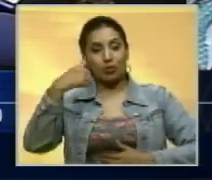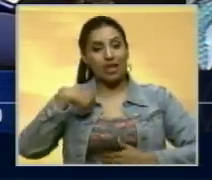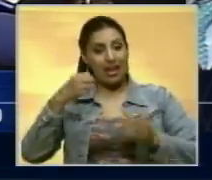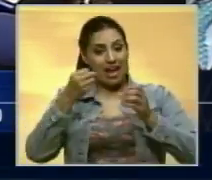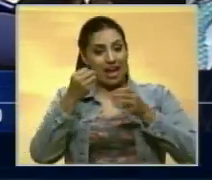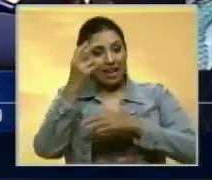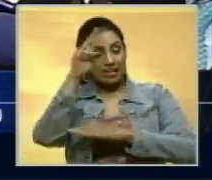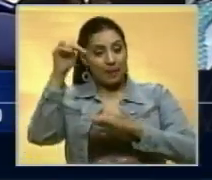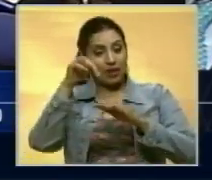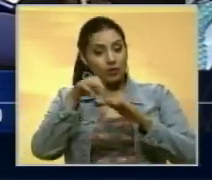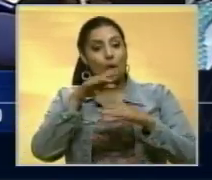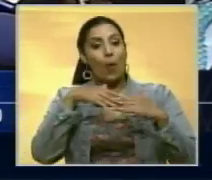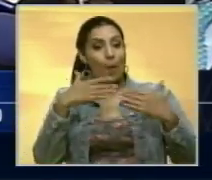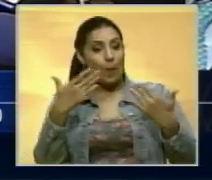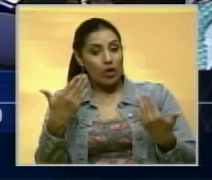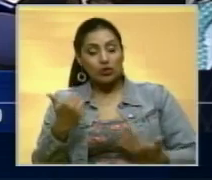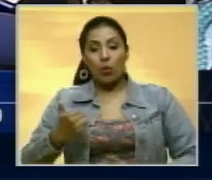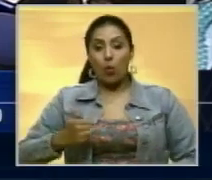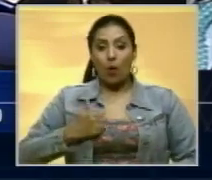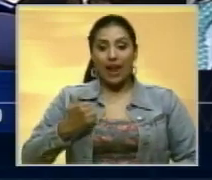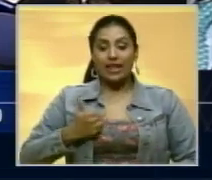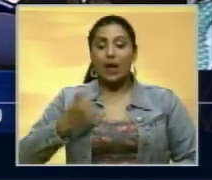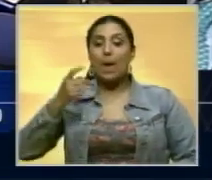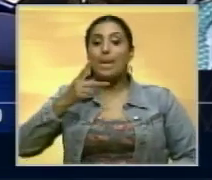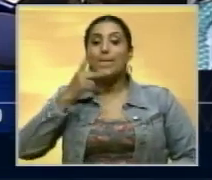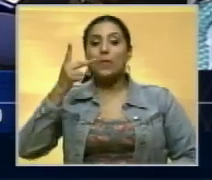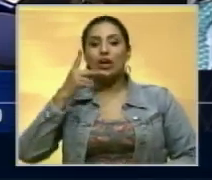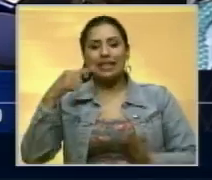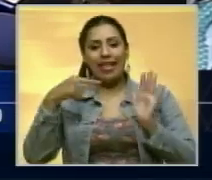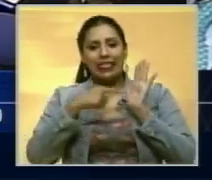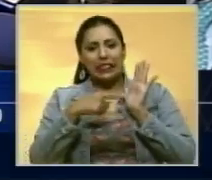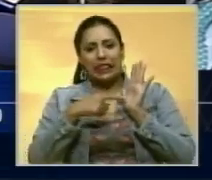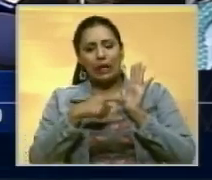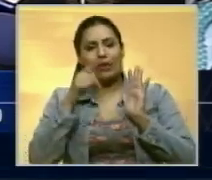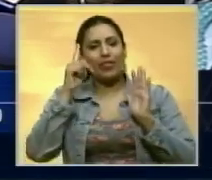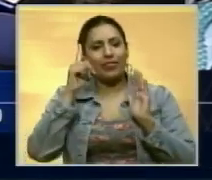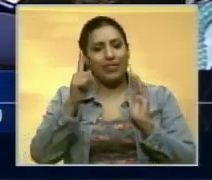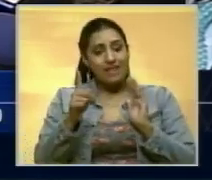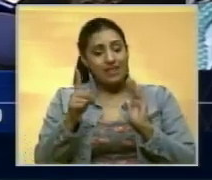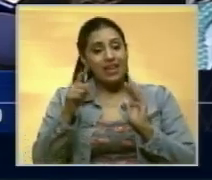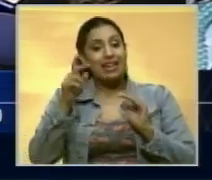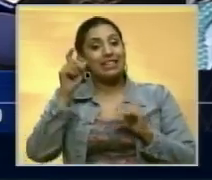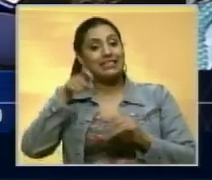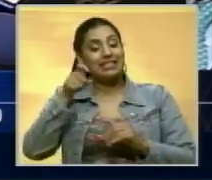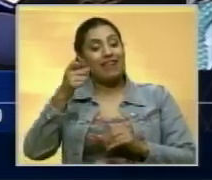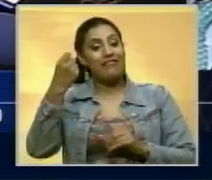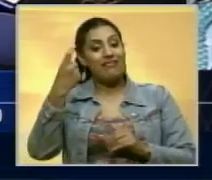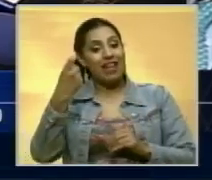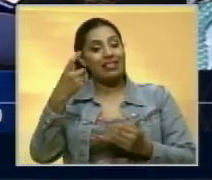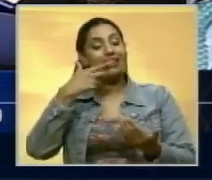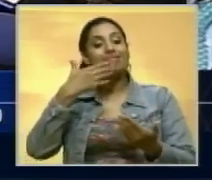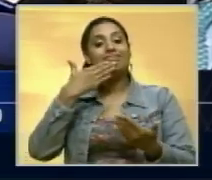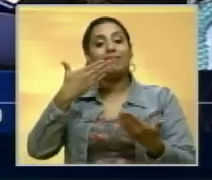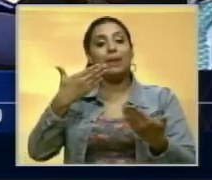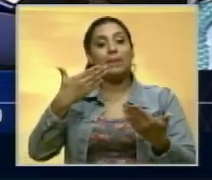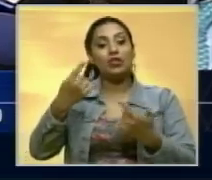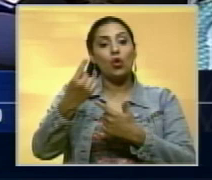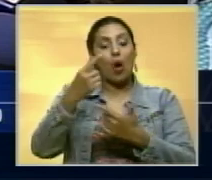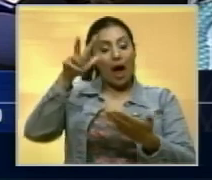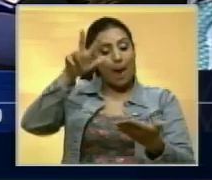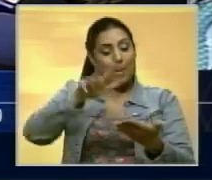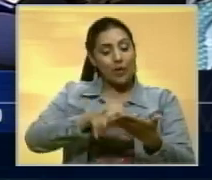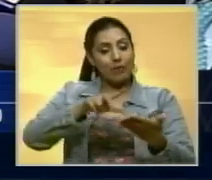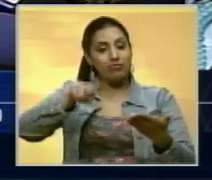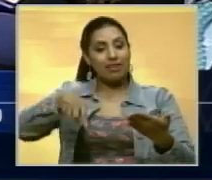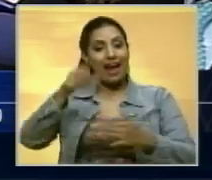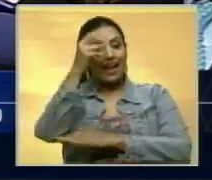Asamblea Nacional. Por lo tanto, cualquier política de endeudamiento tiene necesariamente la obligación de ser